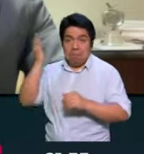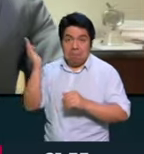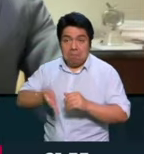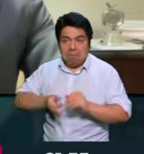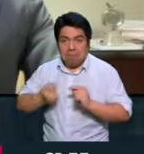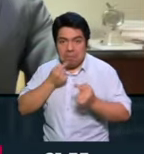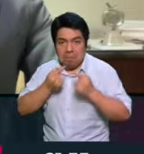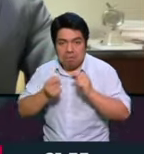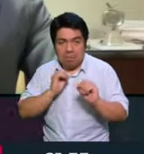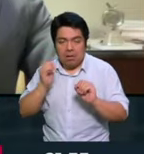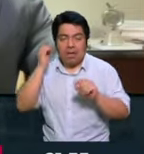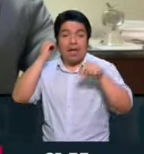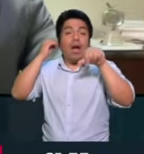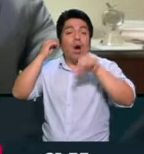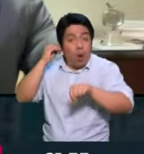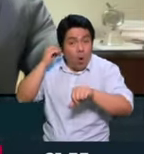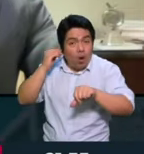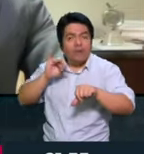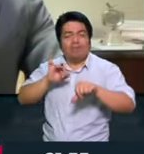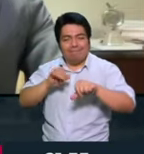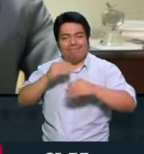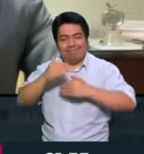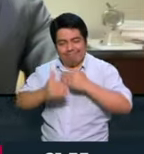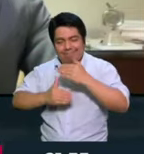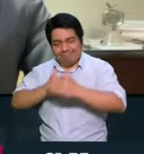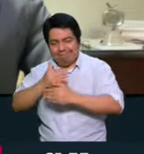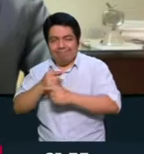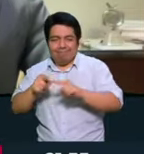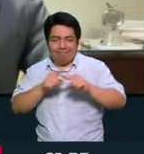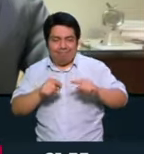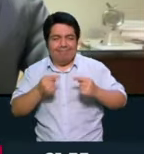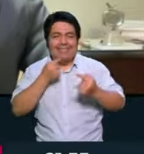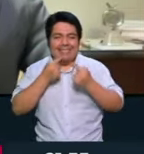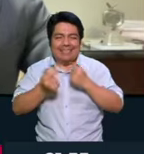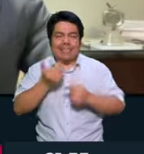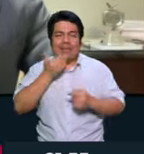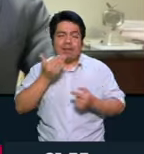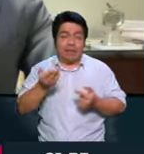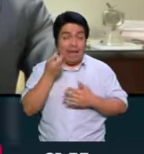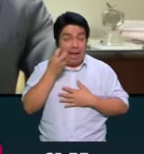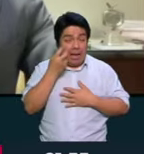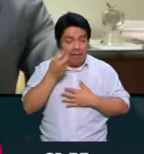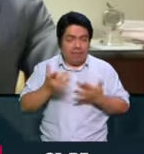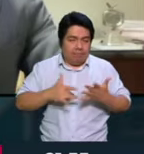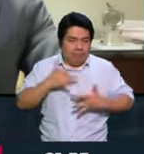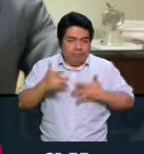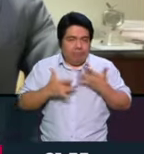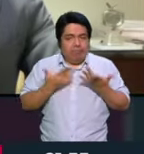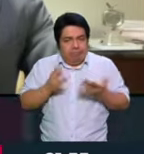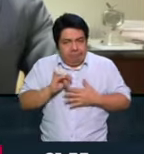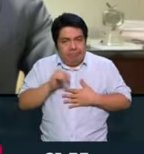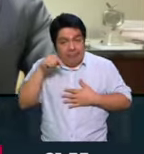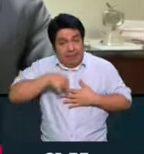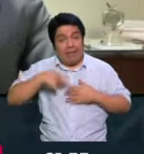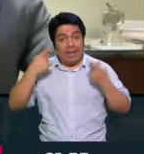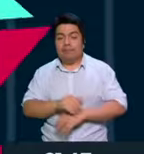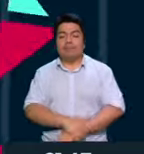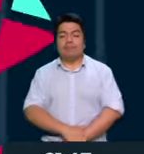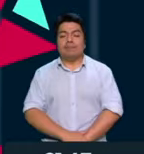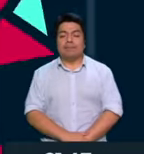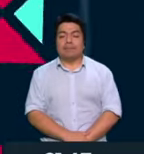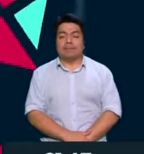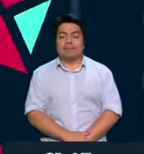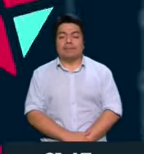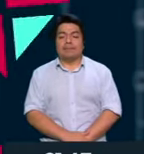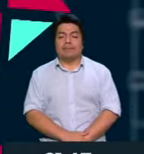no se discutían. Hoy estamos en un gran proceso de debate nacional. Me parece que también es sintomático de que hay democracia en nuestro país, Miguel.